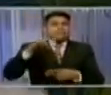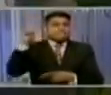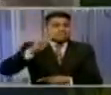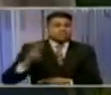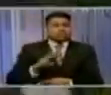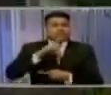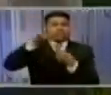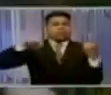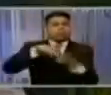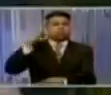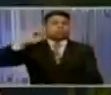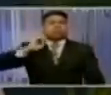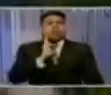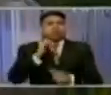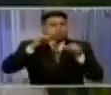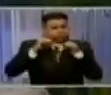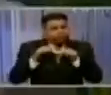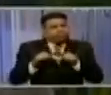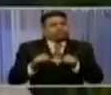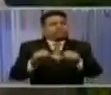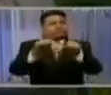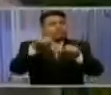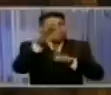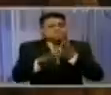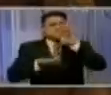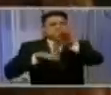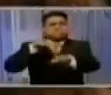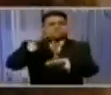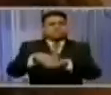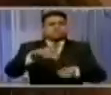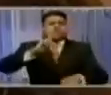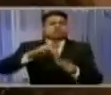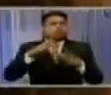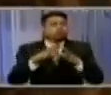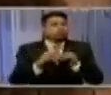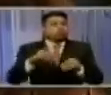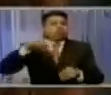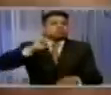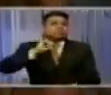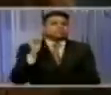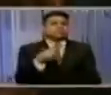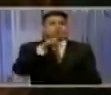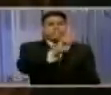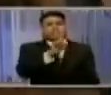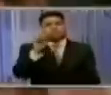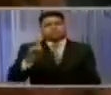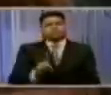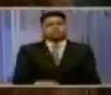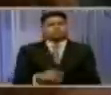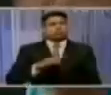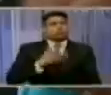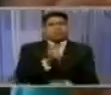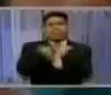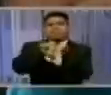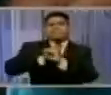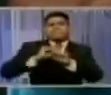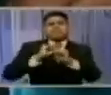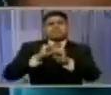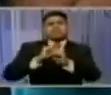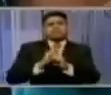bolivariana continúe su marcha todo el siglo XXI. No lo pudieron impedir